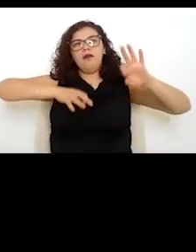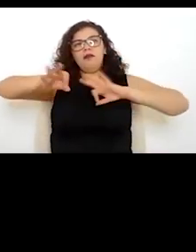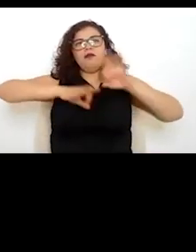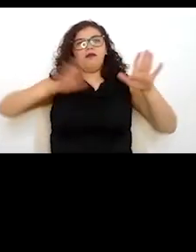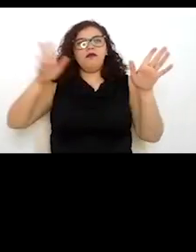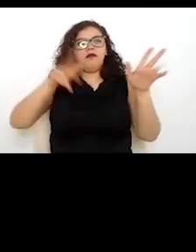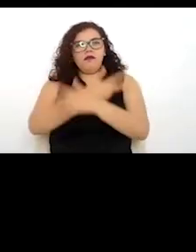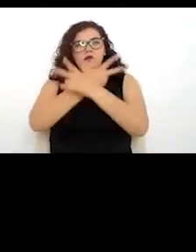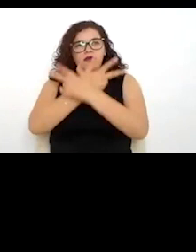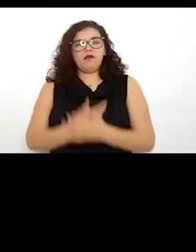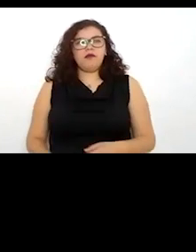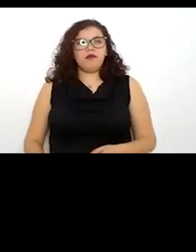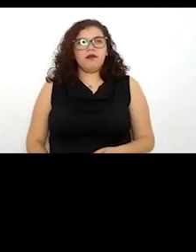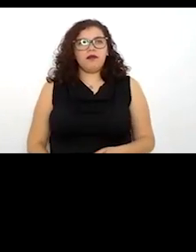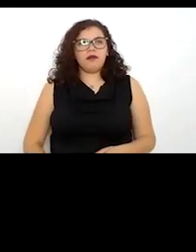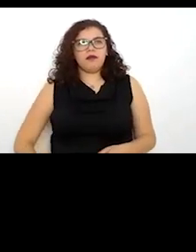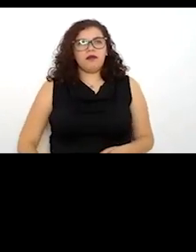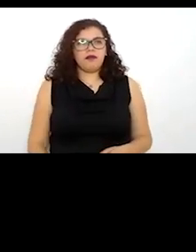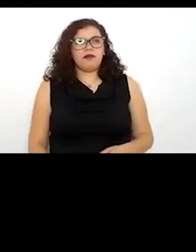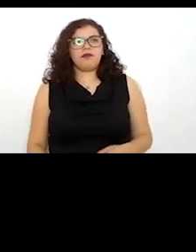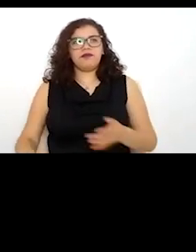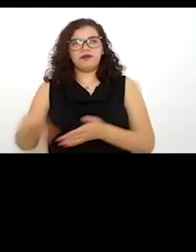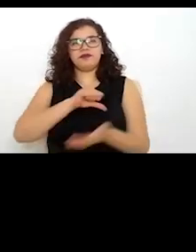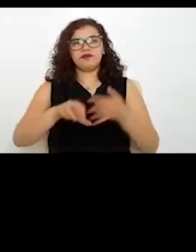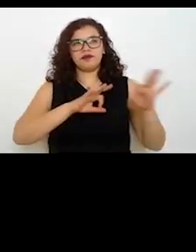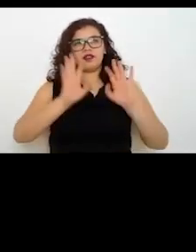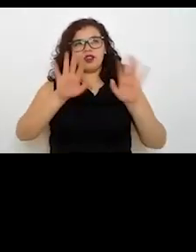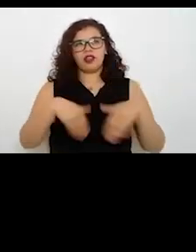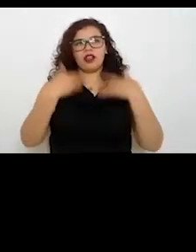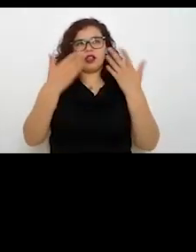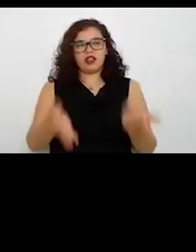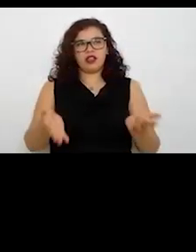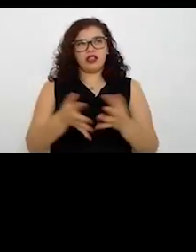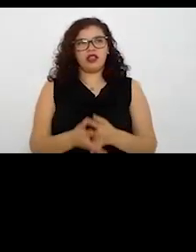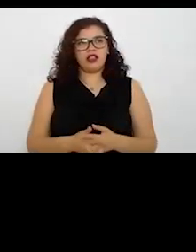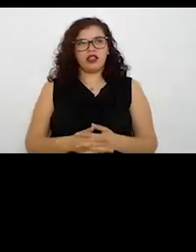y no porque esté fuera del centro de trabajo puede, digamos,